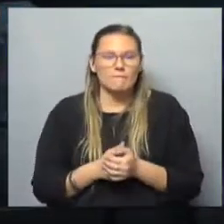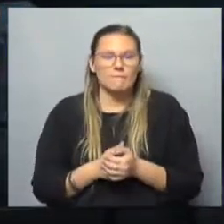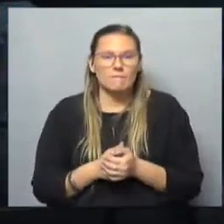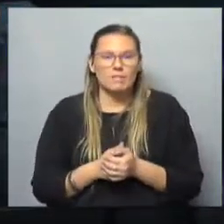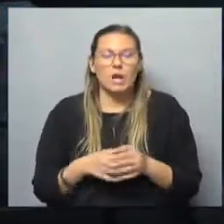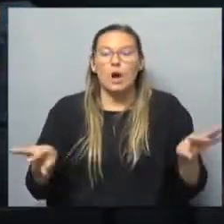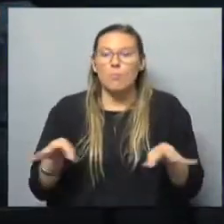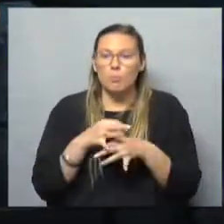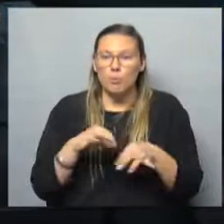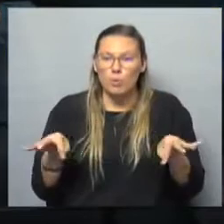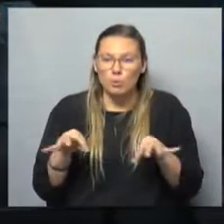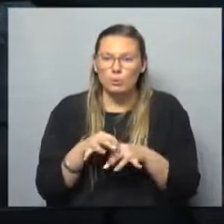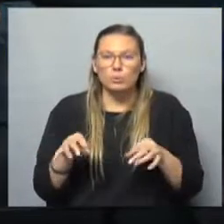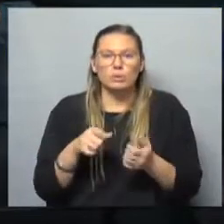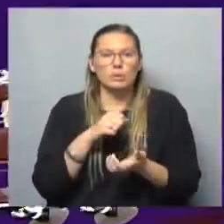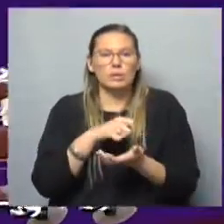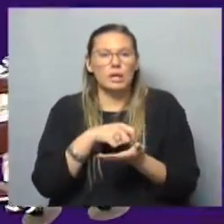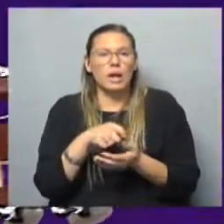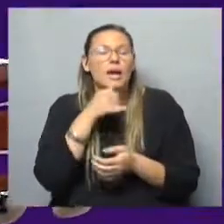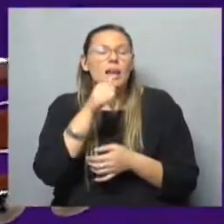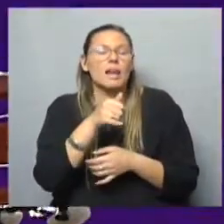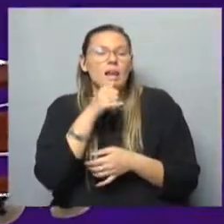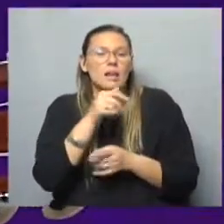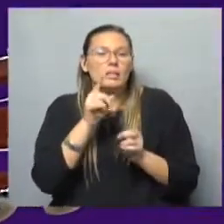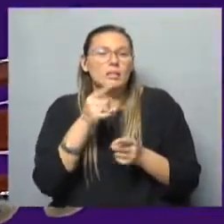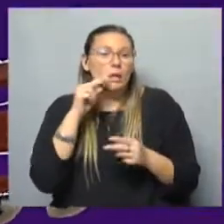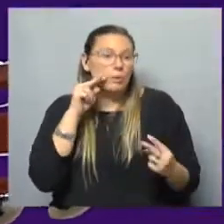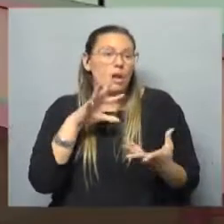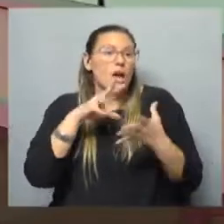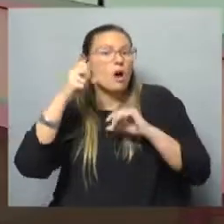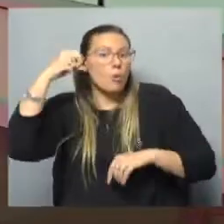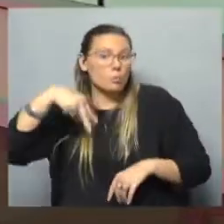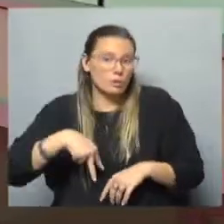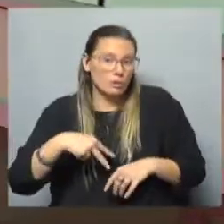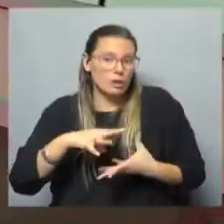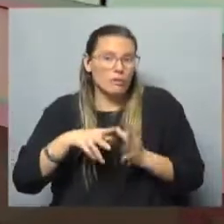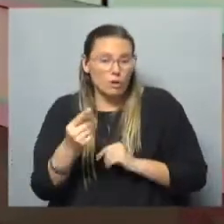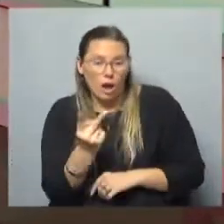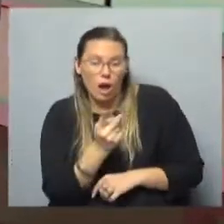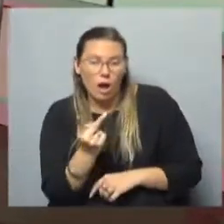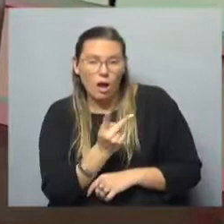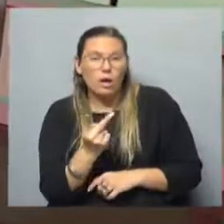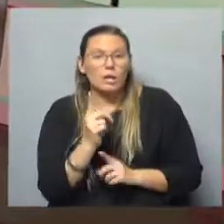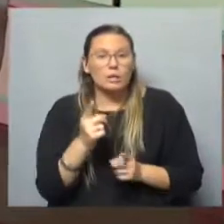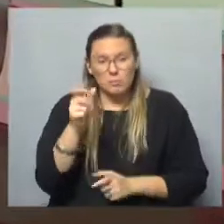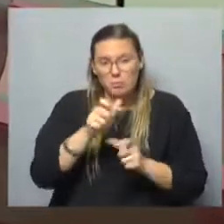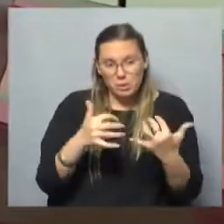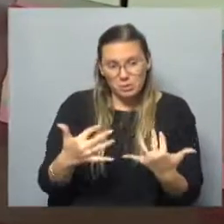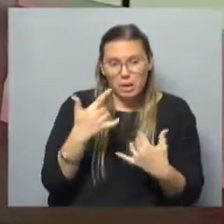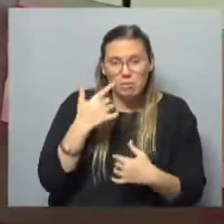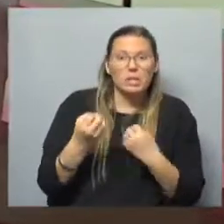la música, la letra, las vivencias y la mirada también, ¿no? La mirada de cada uno y la mirada de la gente también,